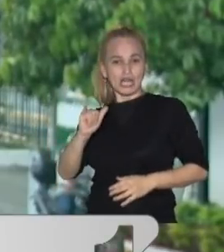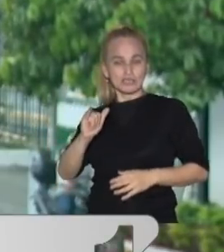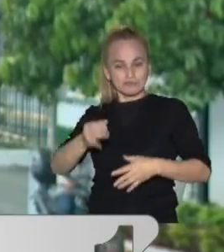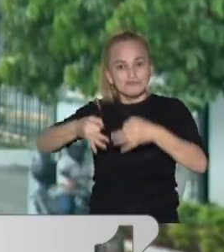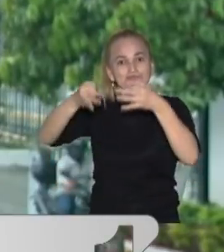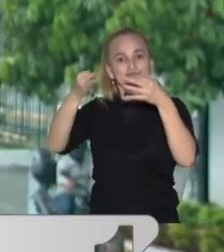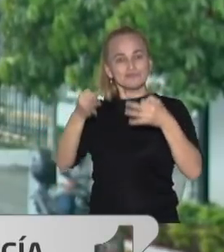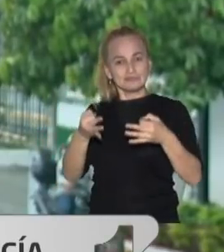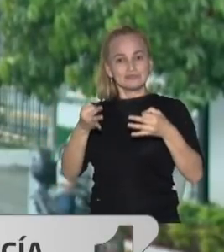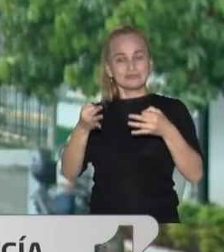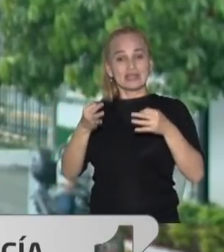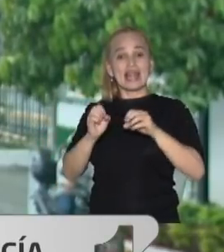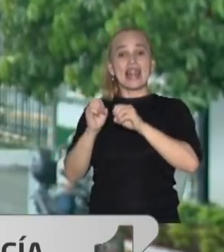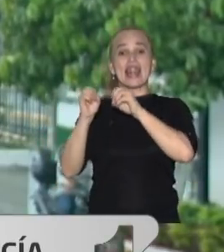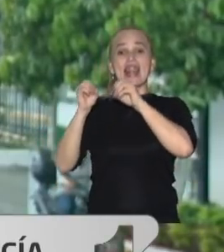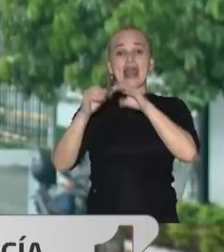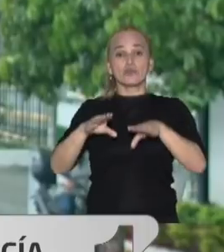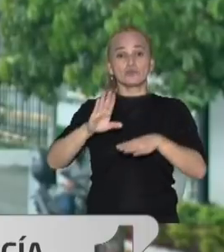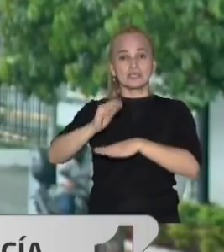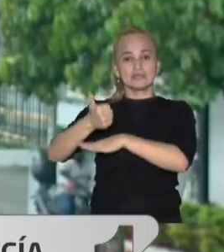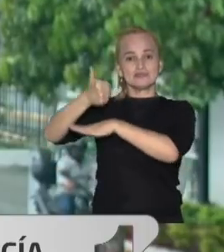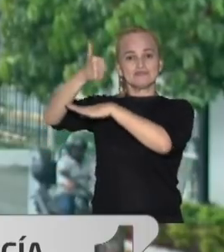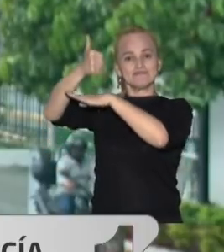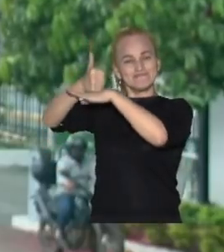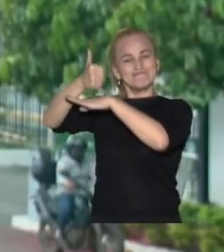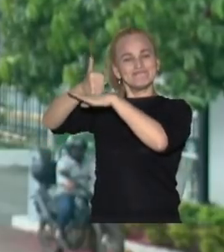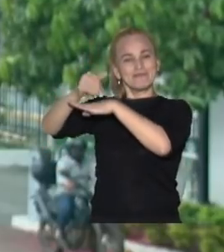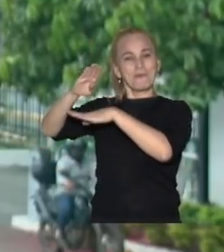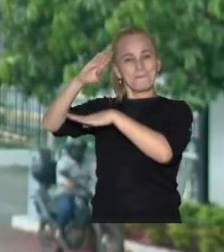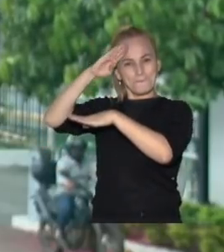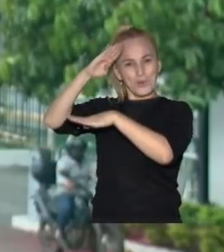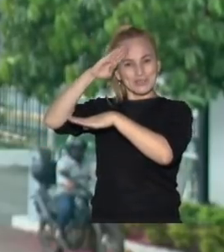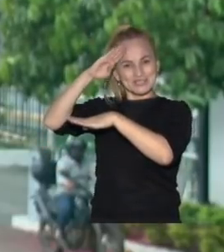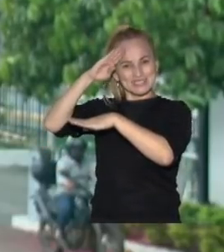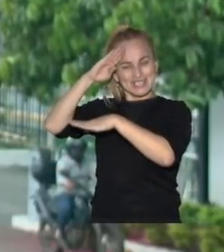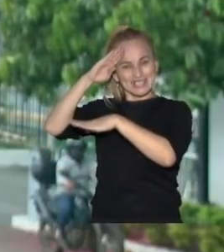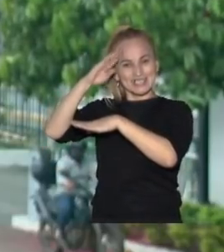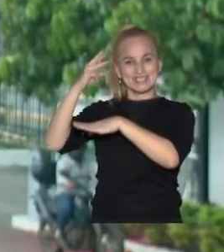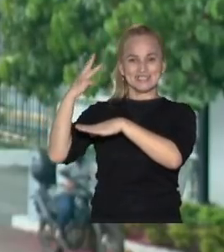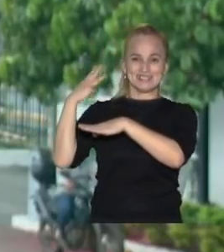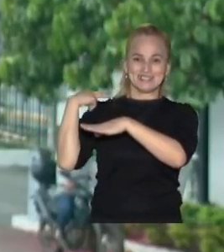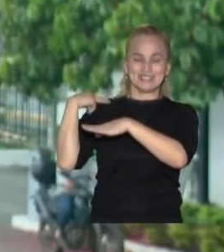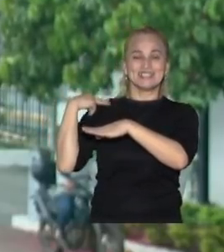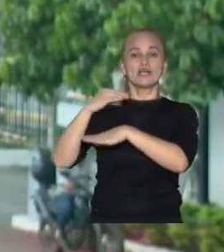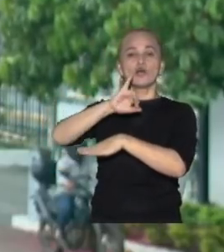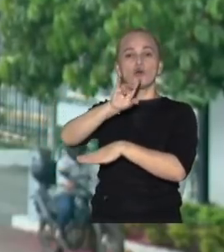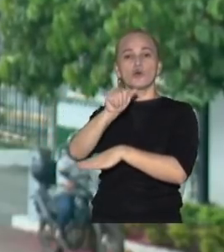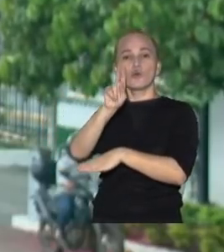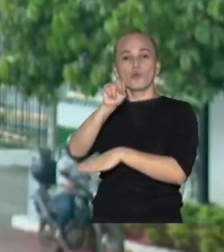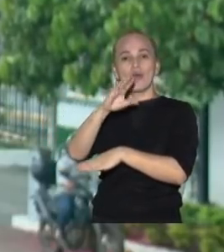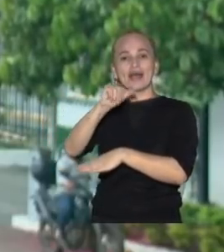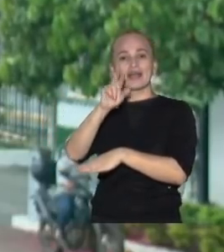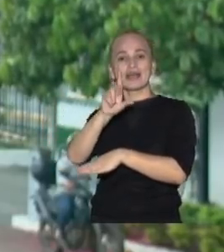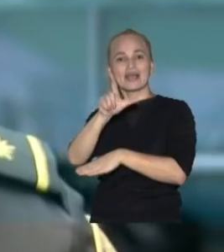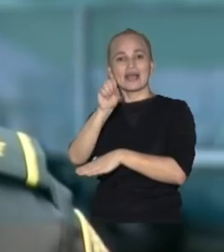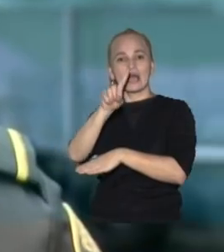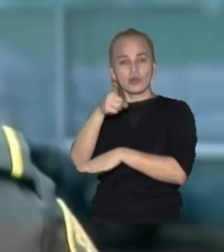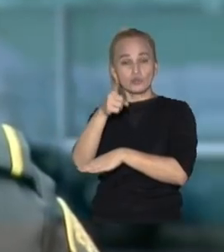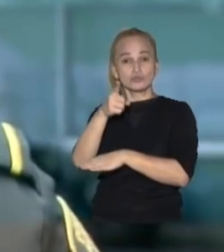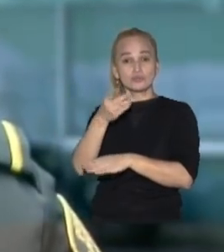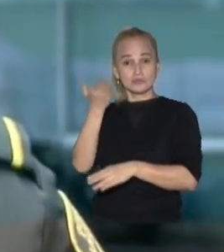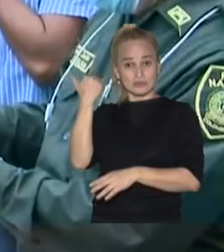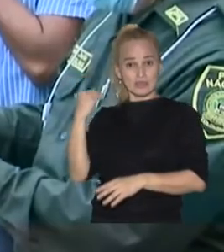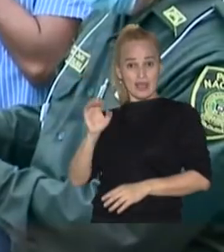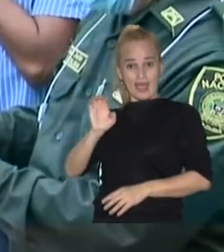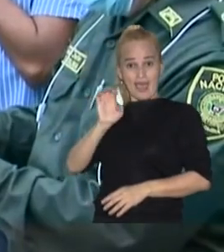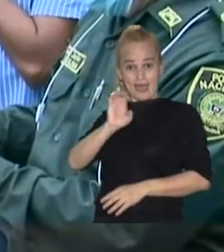confirma la renuncia del comandante de la institución aquí en la ciudad, el general Juan Carlos Rodríguez. Él desde el pasado mes de enero